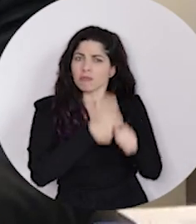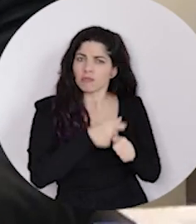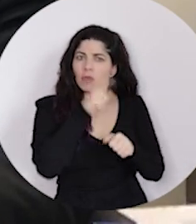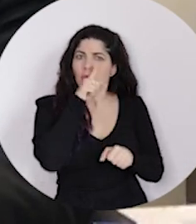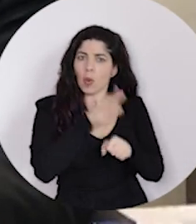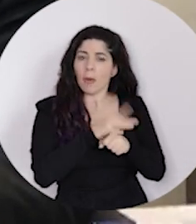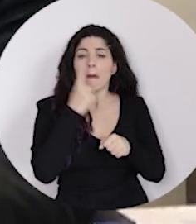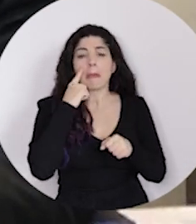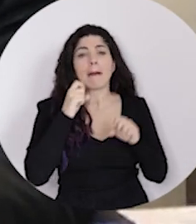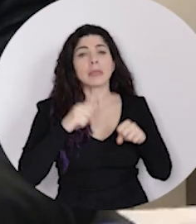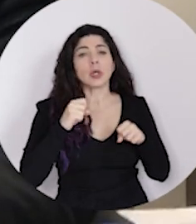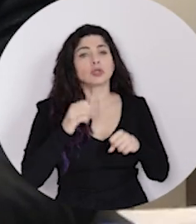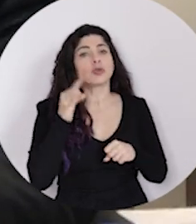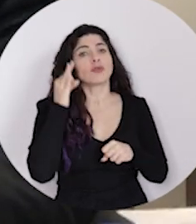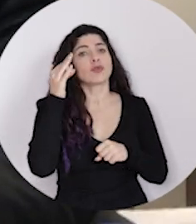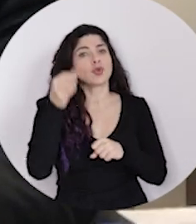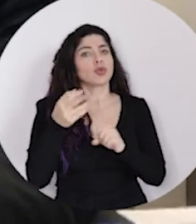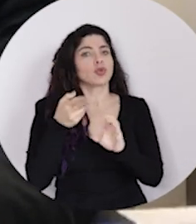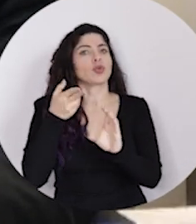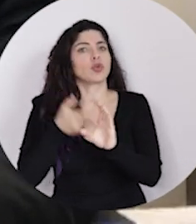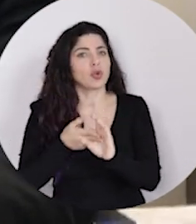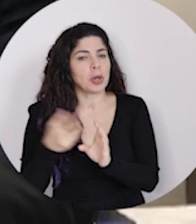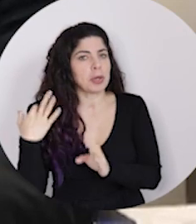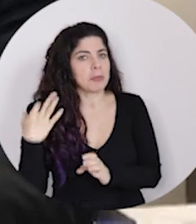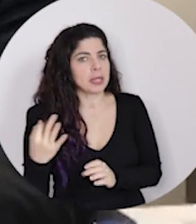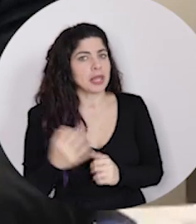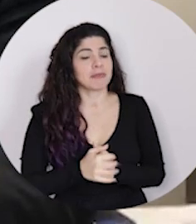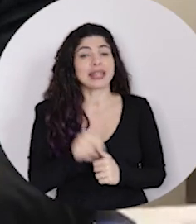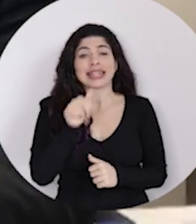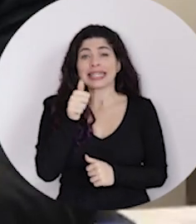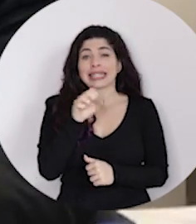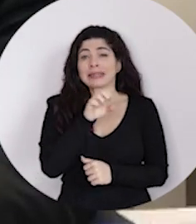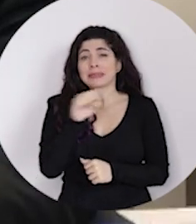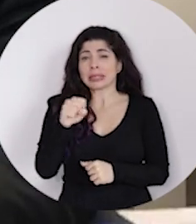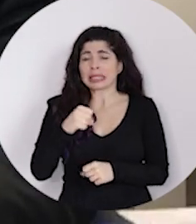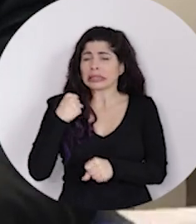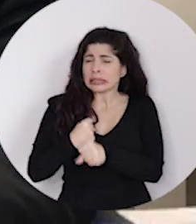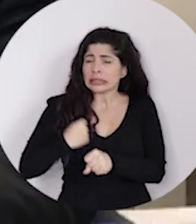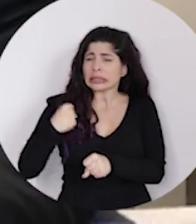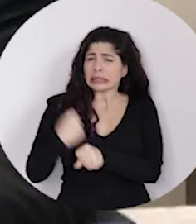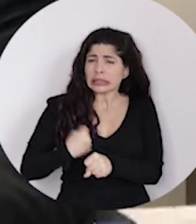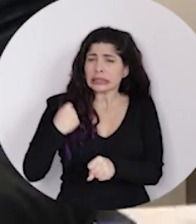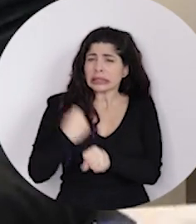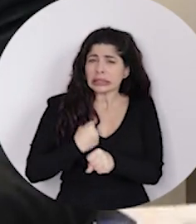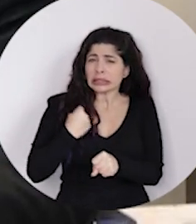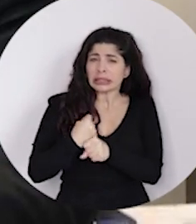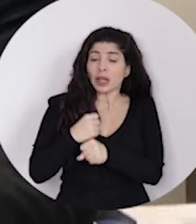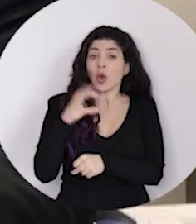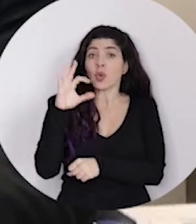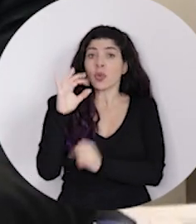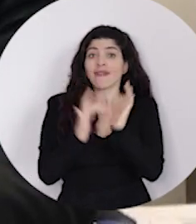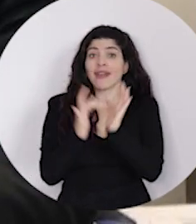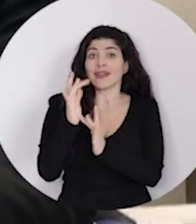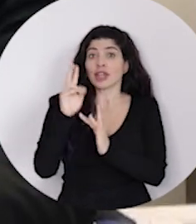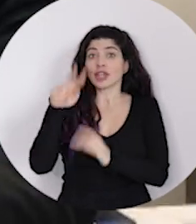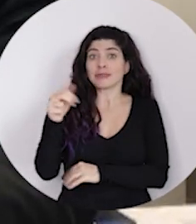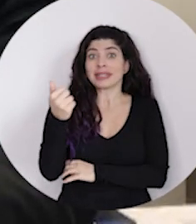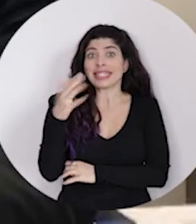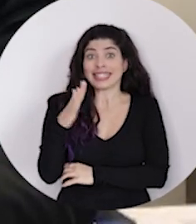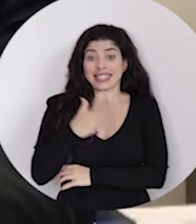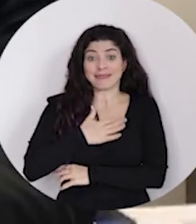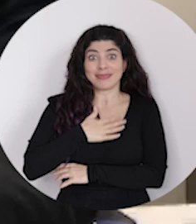previo considerar una eventual invitación. Tras 10 meses de intenso trabajo, el 9 de abril